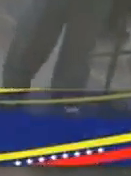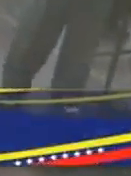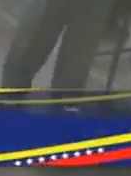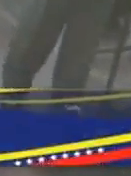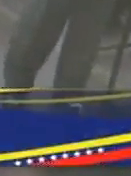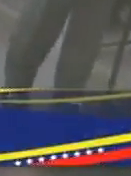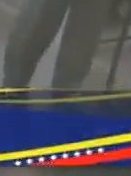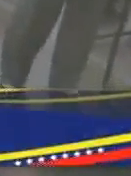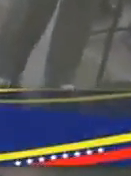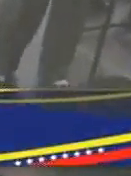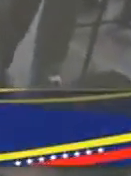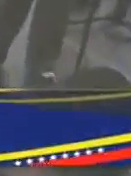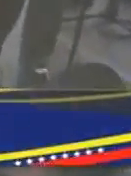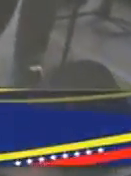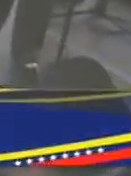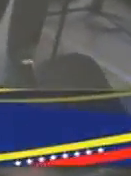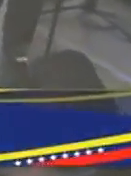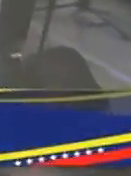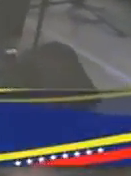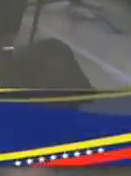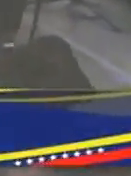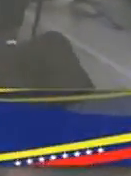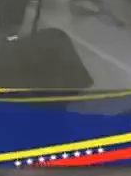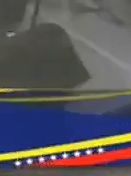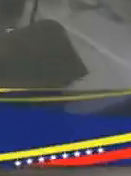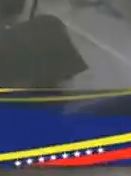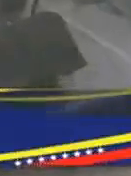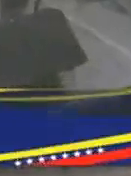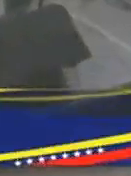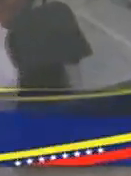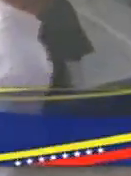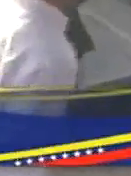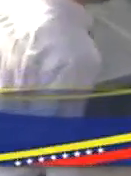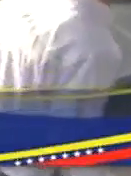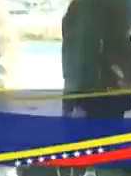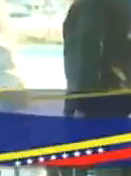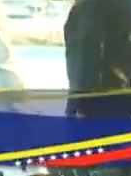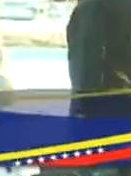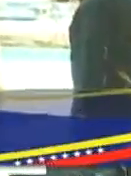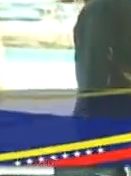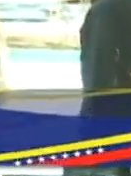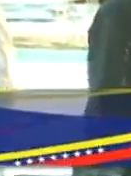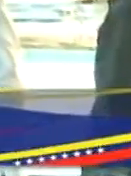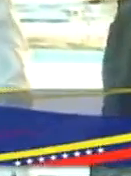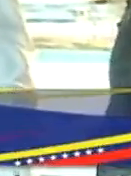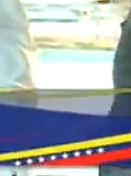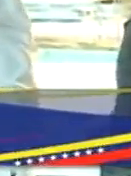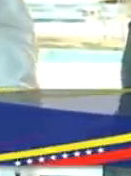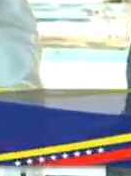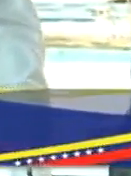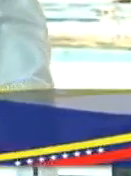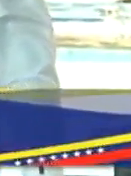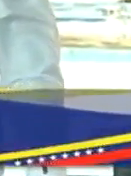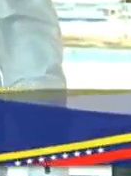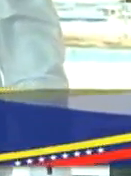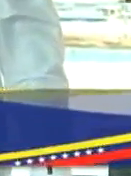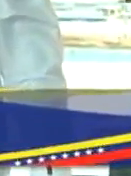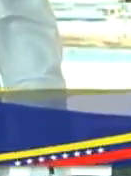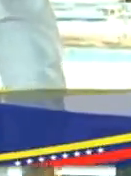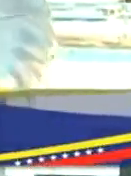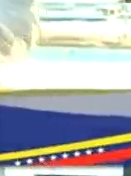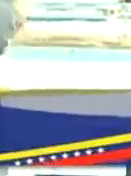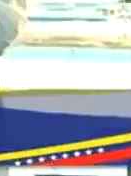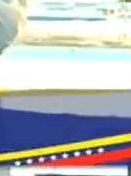congregado por más de dos décadas investigadores, docentes y estudiantes interesados en la historia, la memoria y el patrimonio